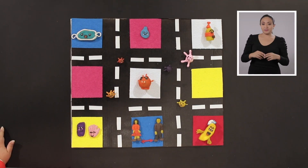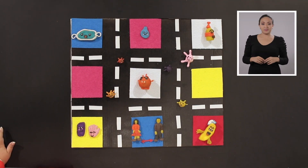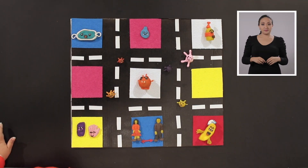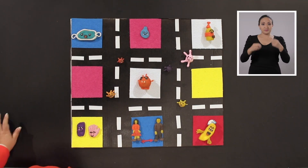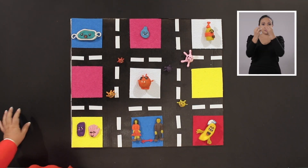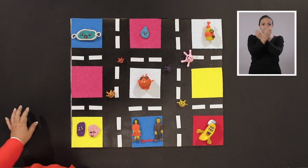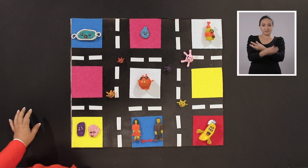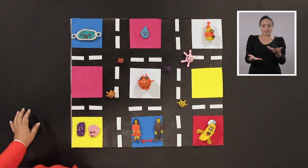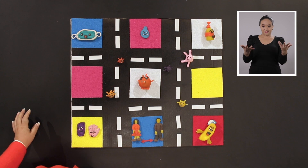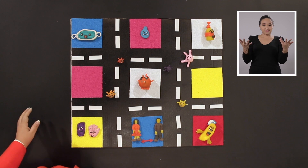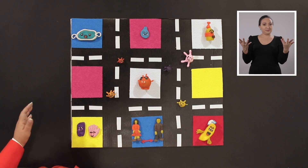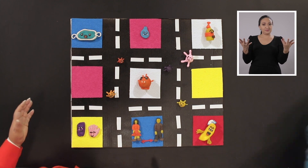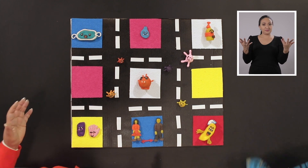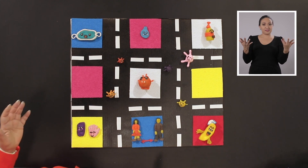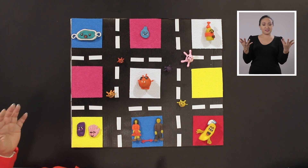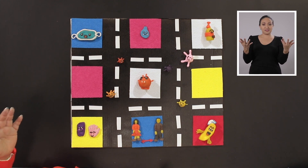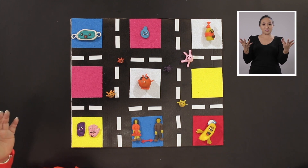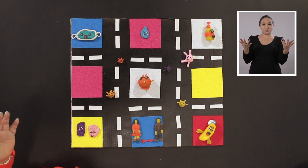¡Tarán!